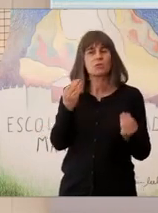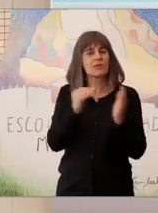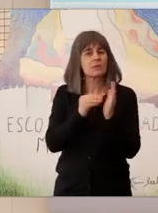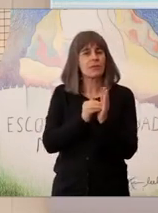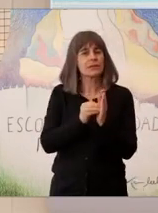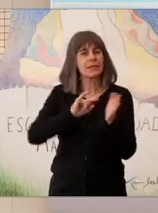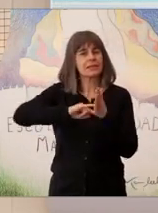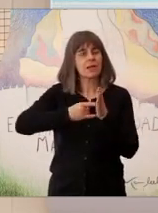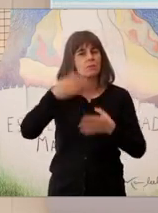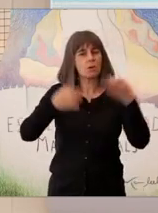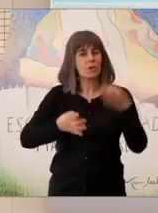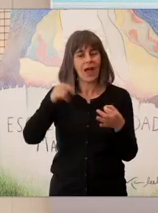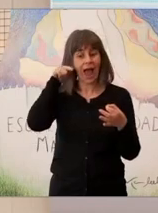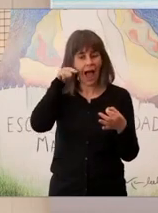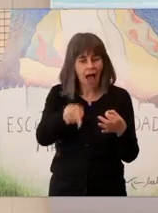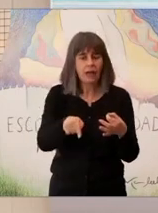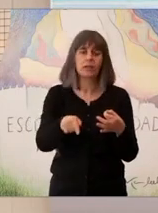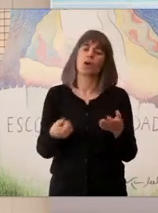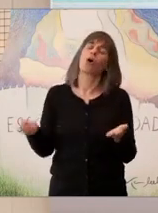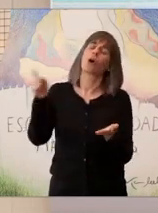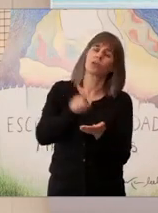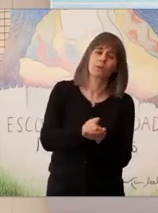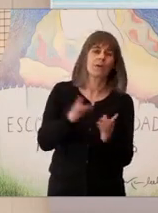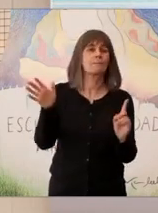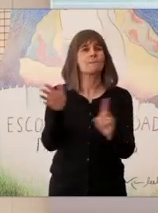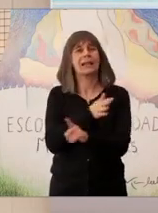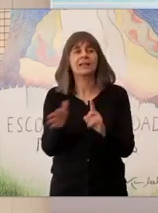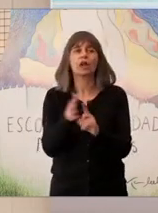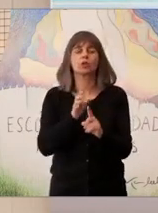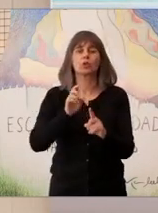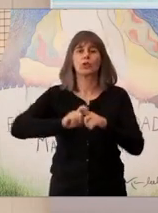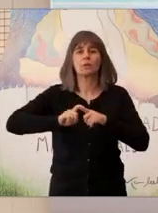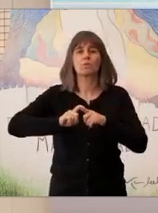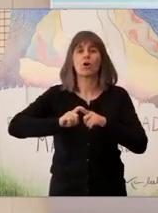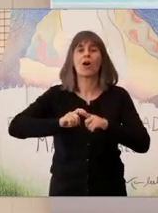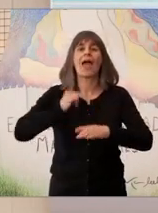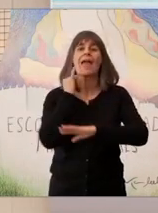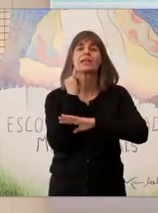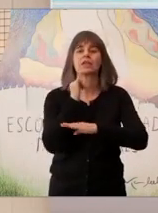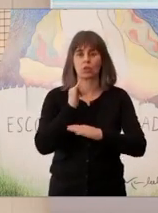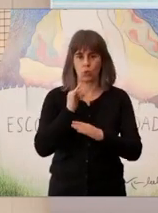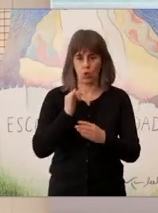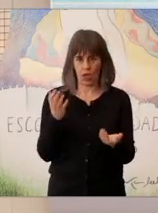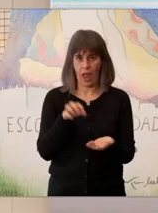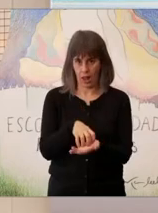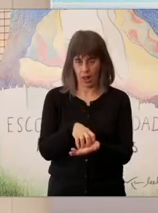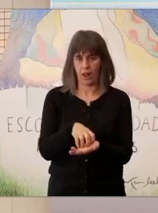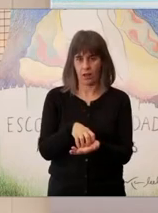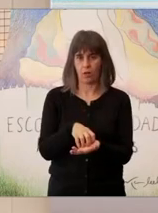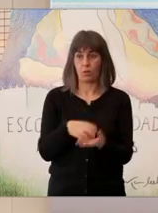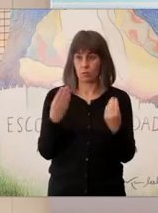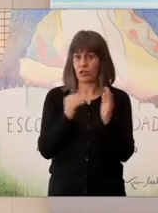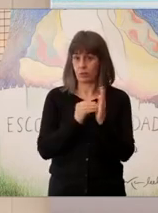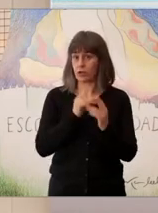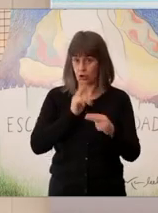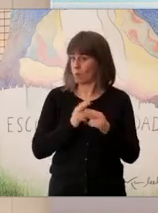nueva fuente de maltrato institucional. De hecho, ya se llama maltrato institucional en muchas leyes autonómicas, se le está poniendo nombre,